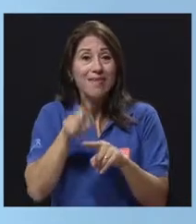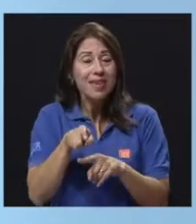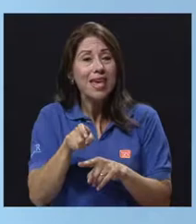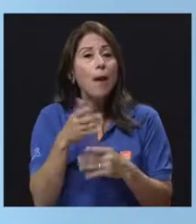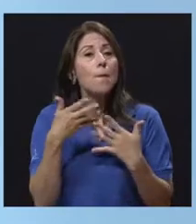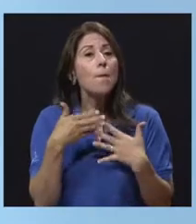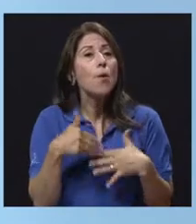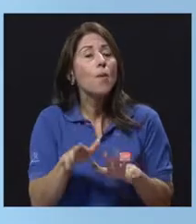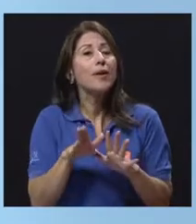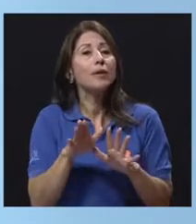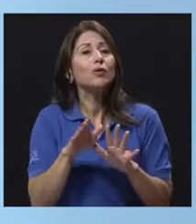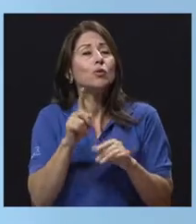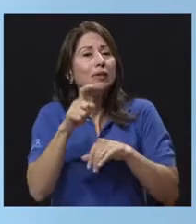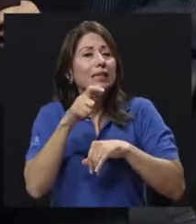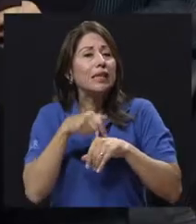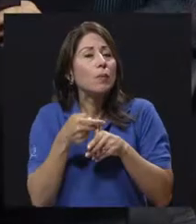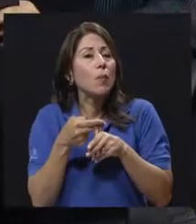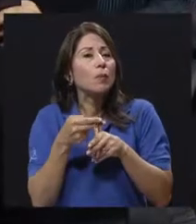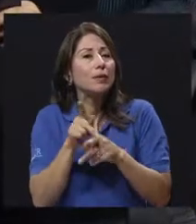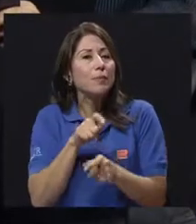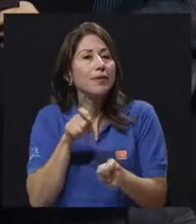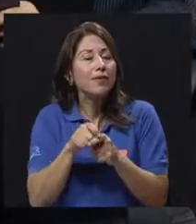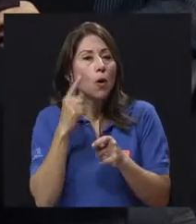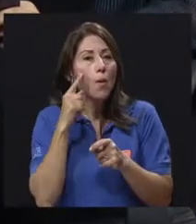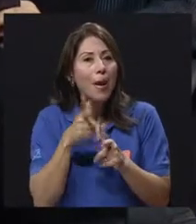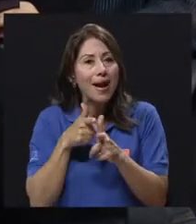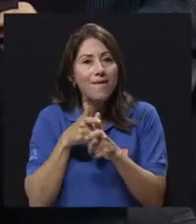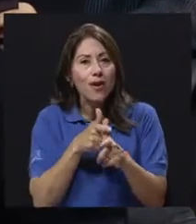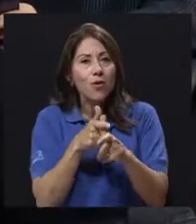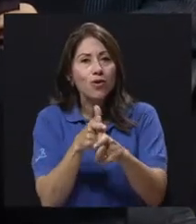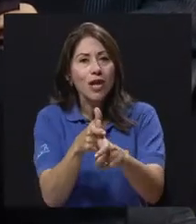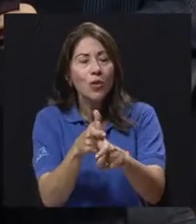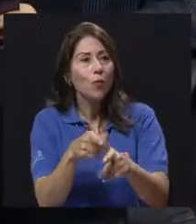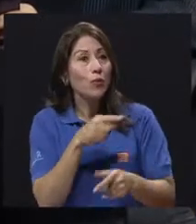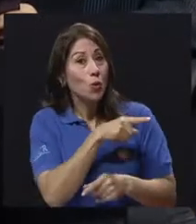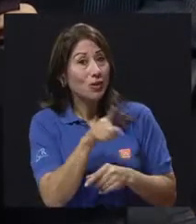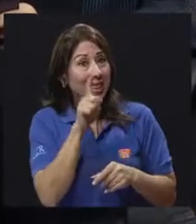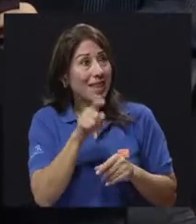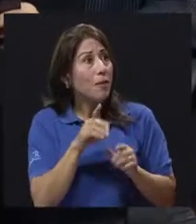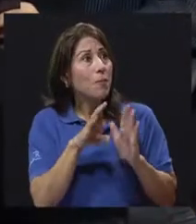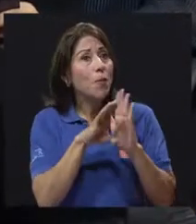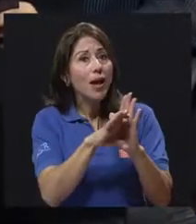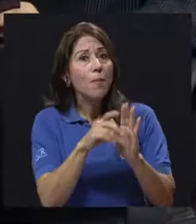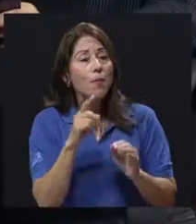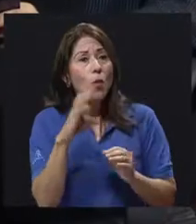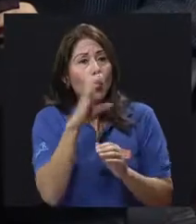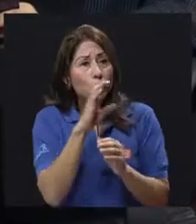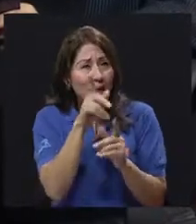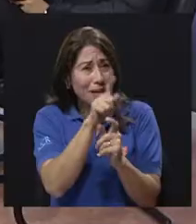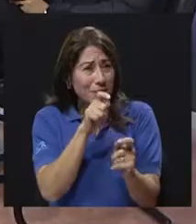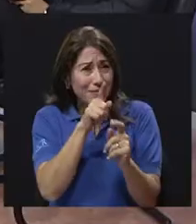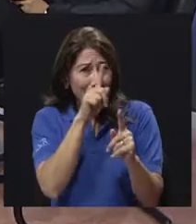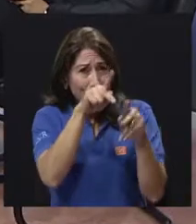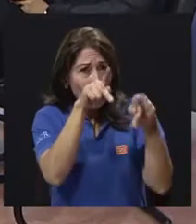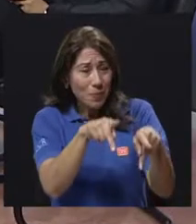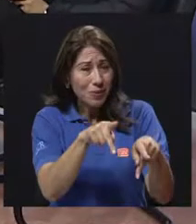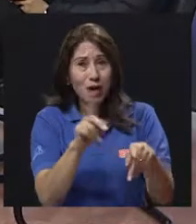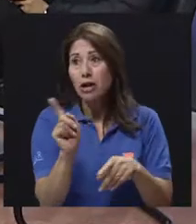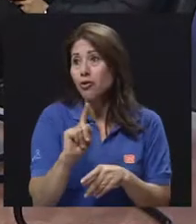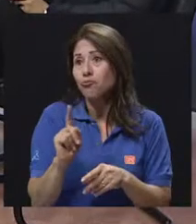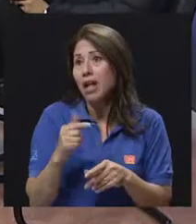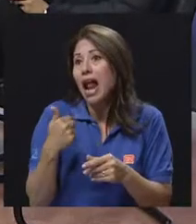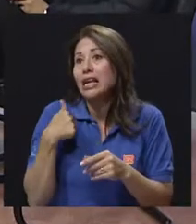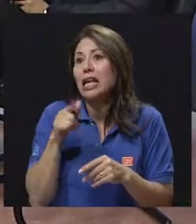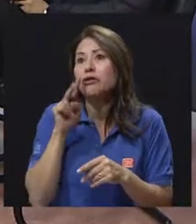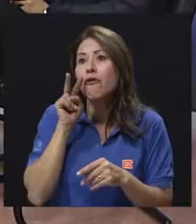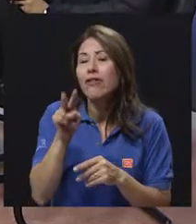hicimos ese planeamiento. ¿Y a usted le toca Marfer y a usted le toca? No. Como al que vea, al que agarre. ¿Verdad? Uh-huh. O sea, van a ir vestidos de esta forma, ellos